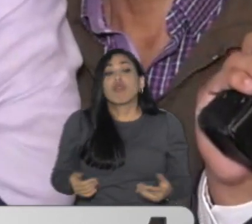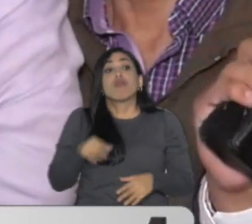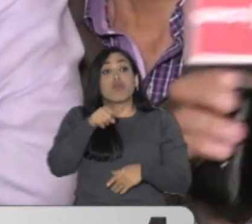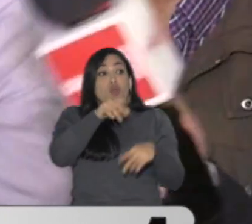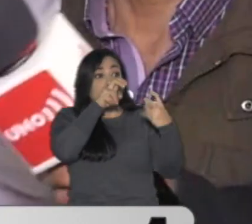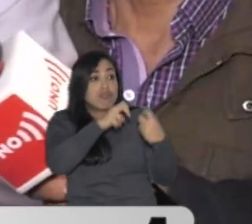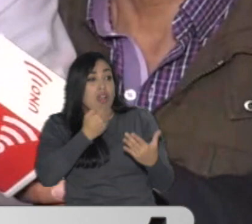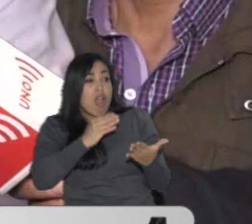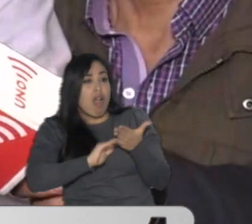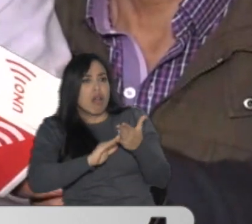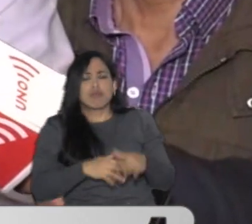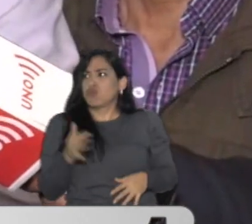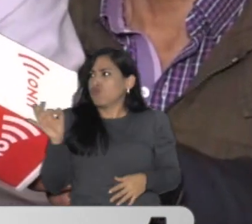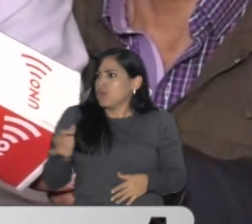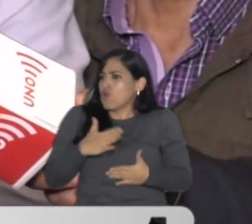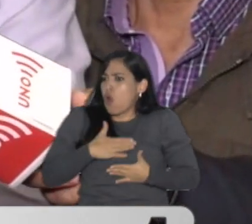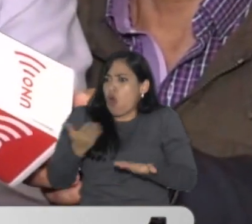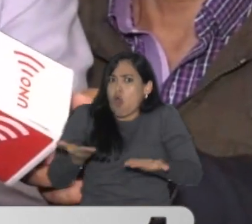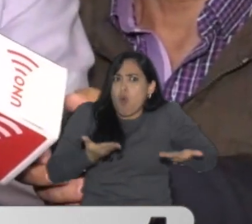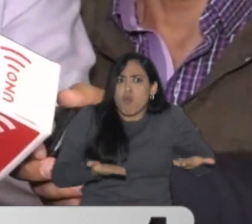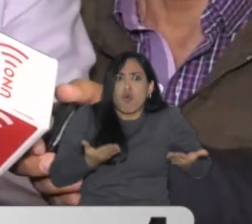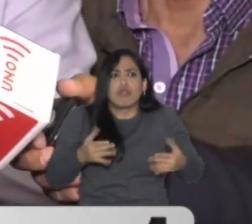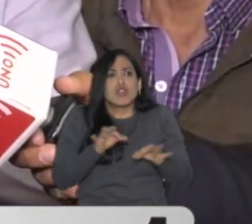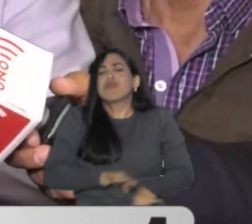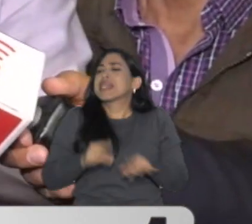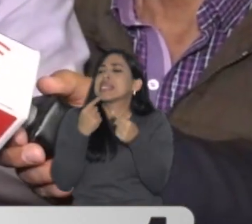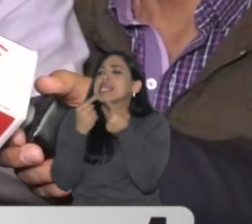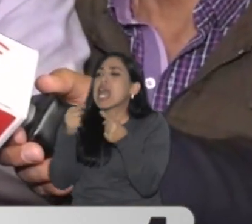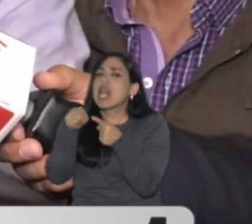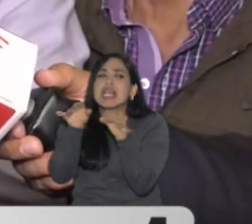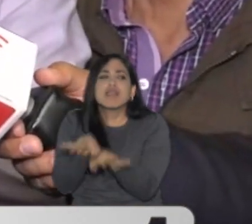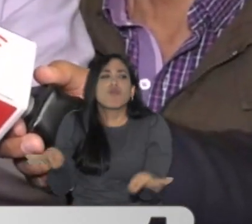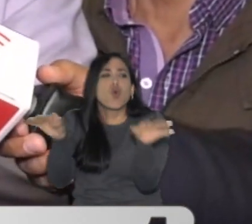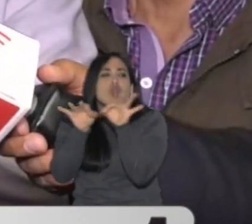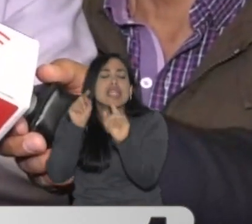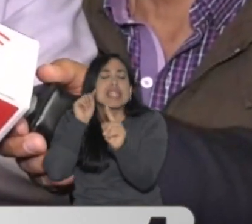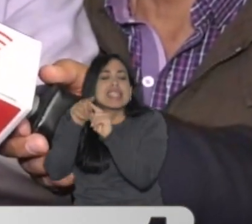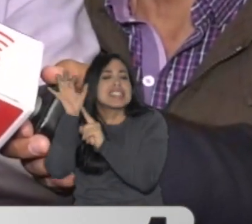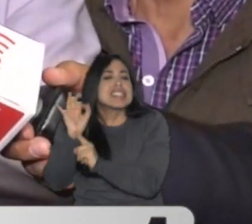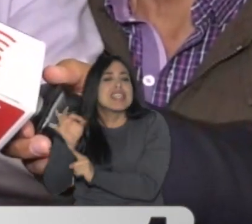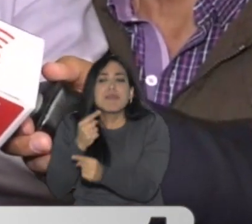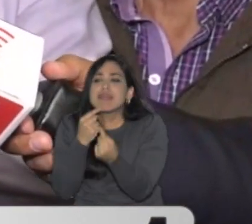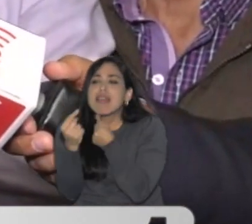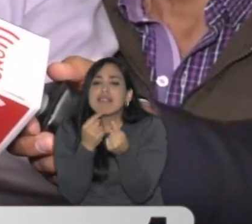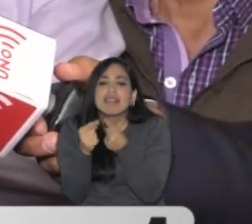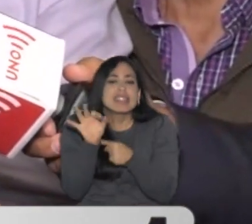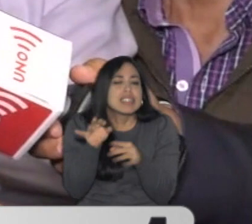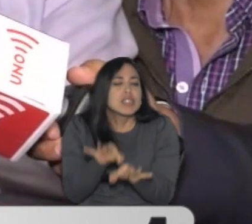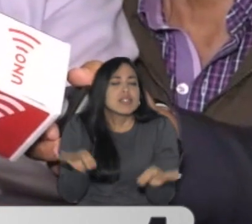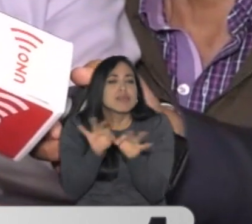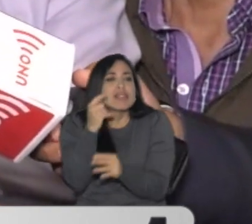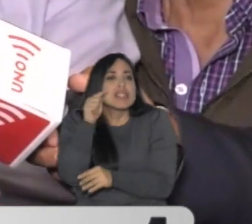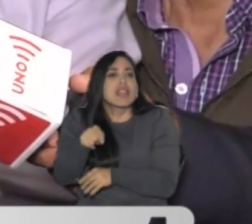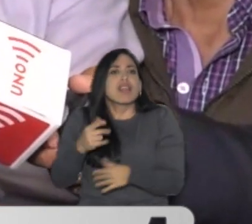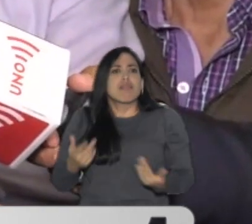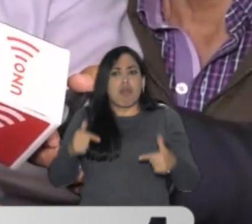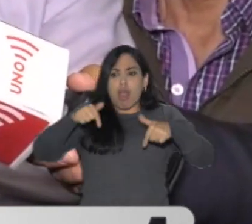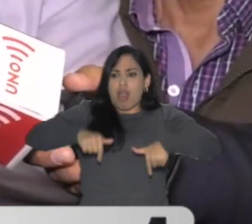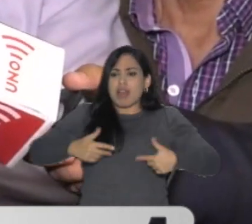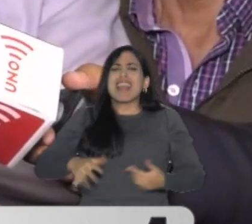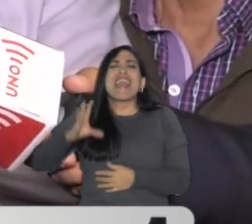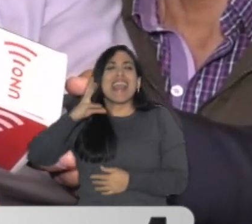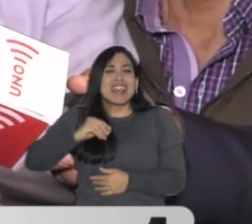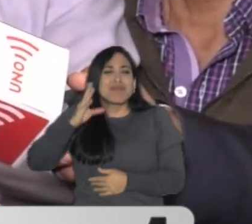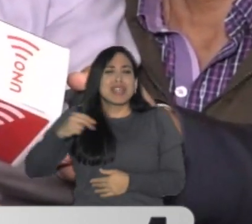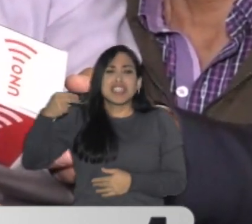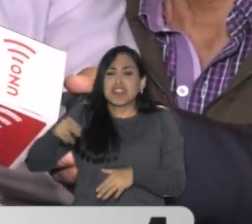a... Claro que sí, siempre. Ahí siempre hay que colocar el diálogo en el centro. Siempre, sí. Nosotros tenemos una